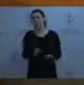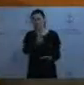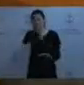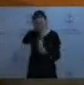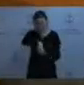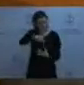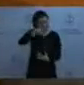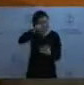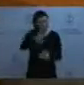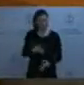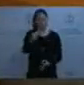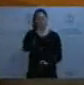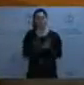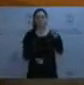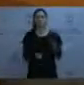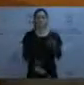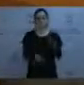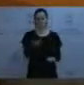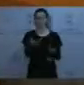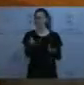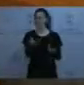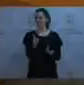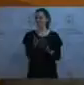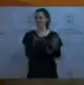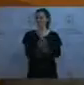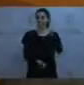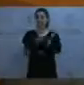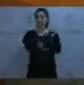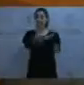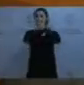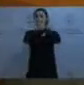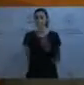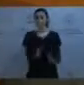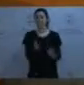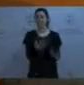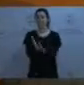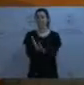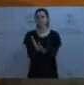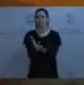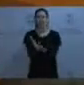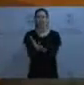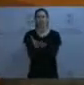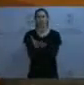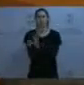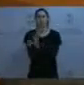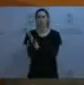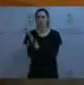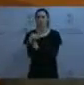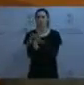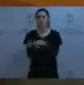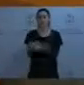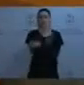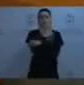prueba no es una evaluación, es una reválida. De ahí la imposibilidad de sacar nada bueno, sobre todo en cuarto y en